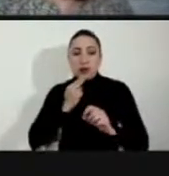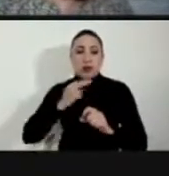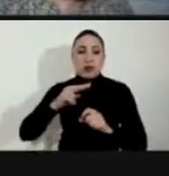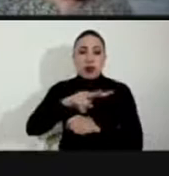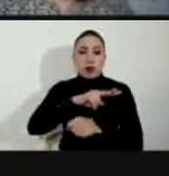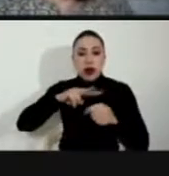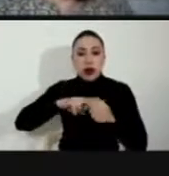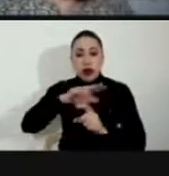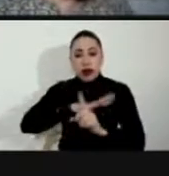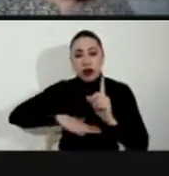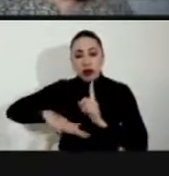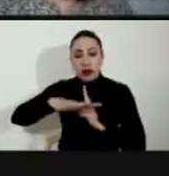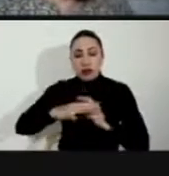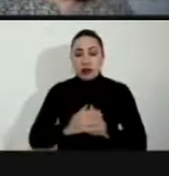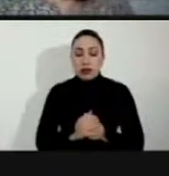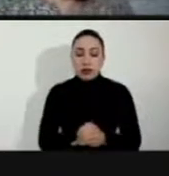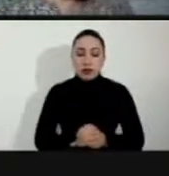Animal.